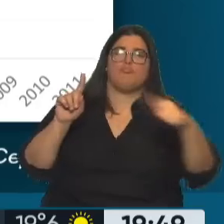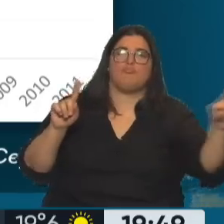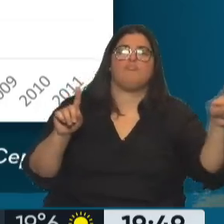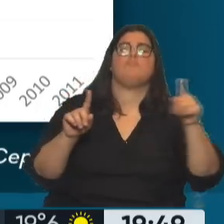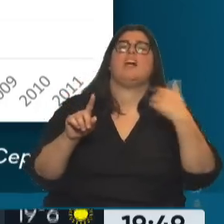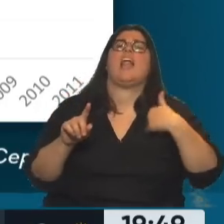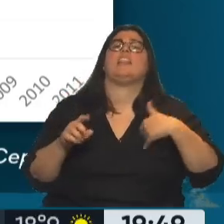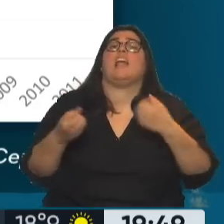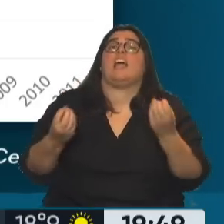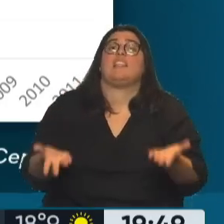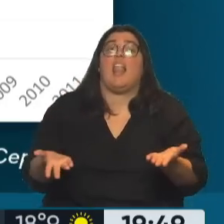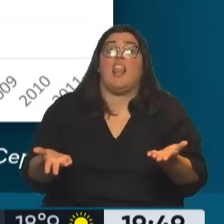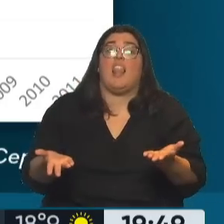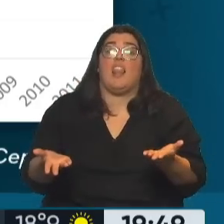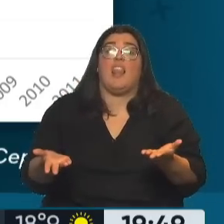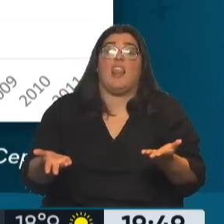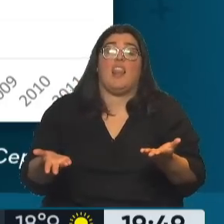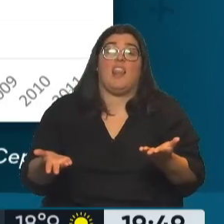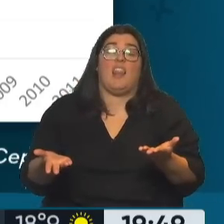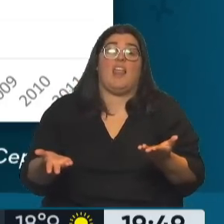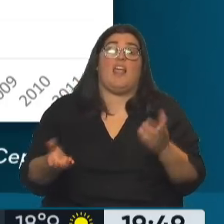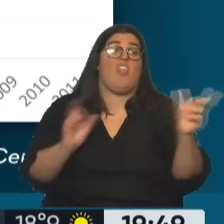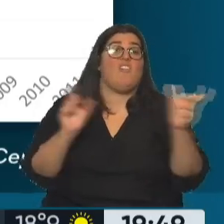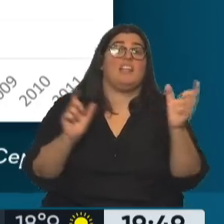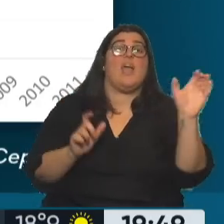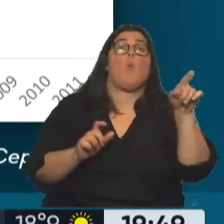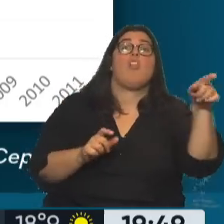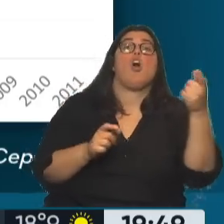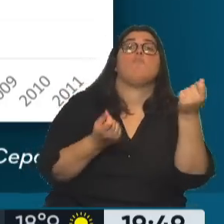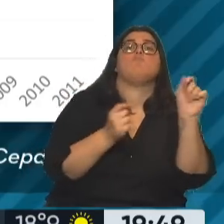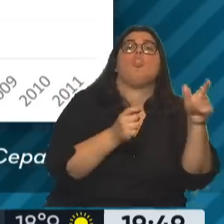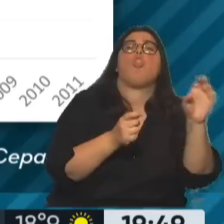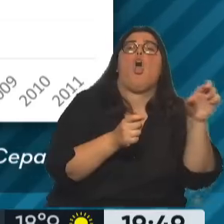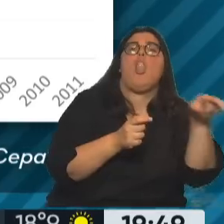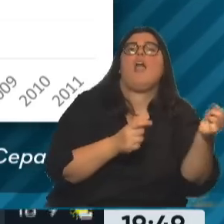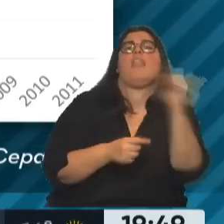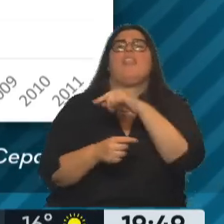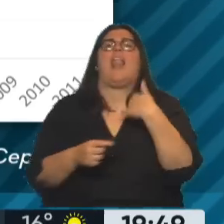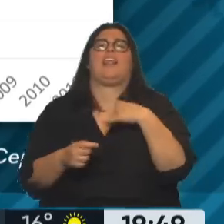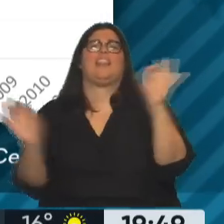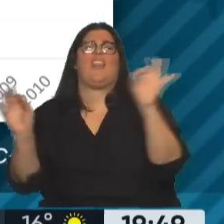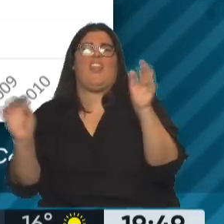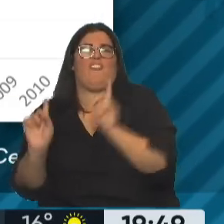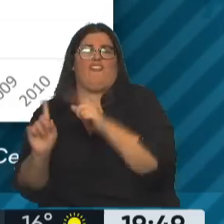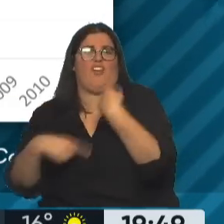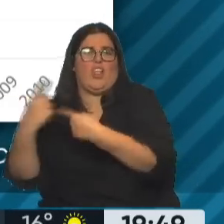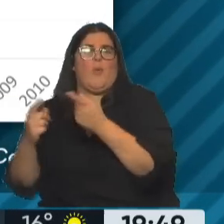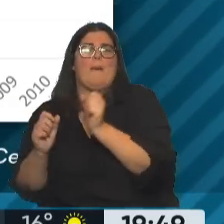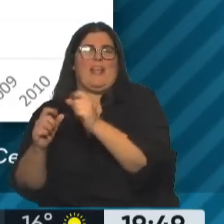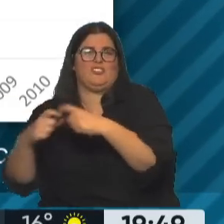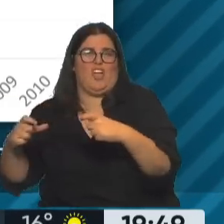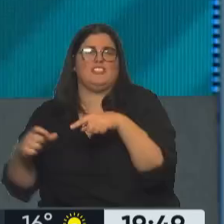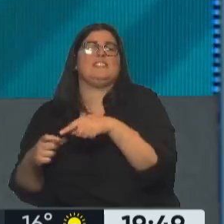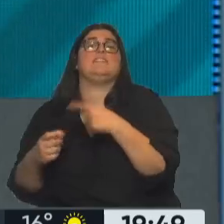a la Argentina, que no dolarizó. Le fue mucho mejor. Le fue mucho mejor. Sí, pero además no pensá, Hernán, que son 3